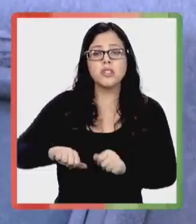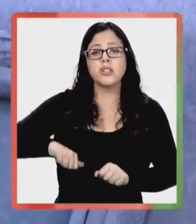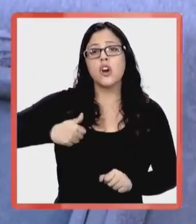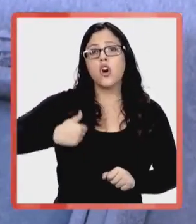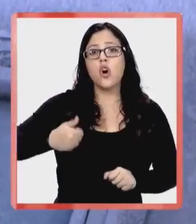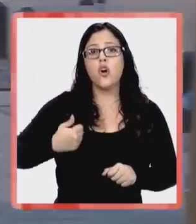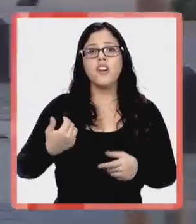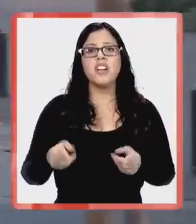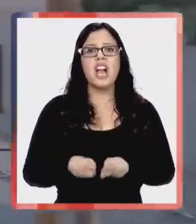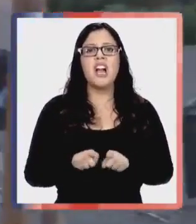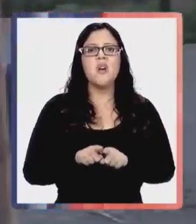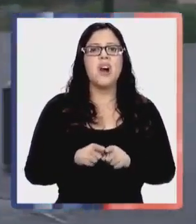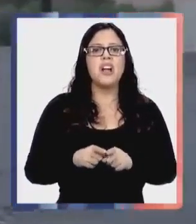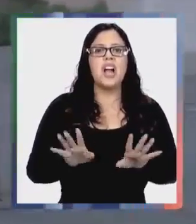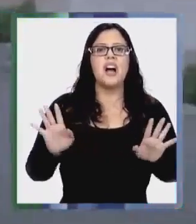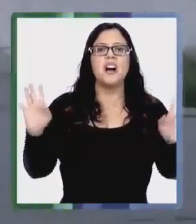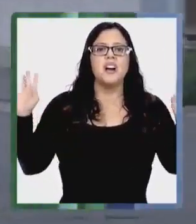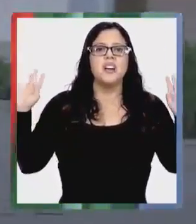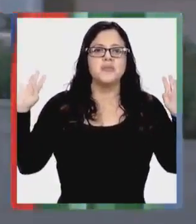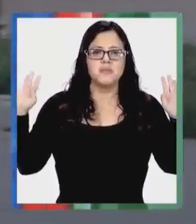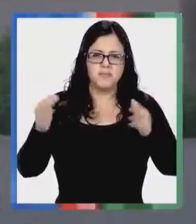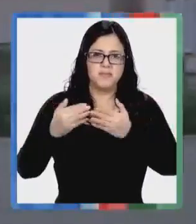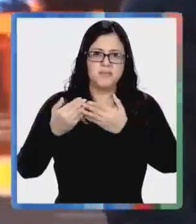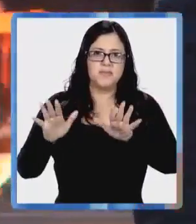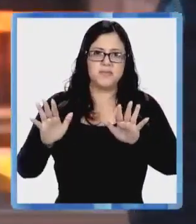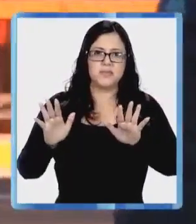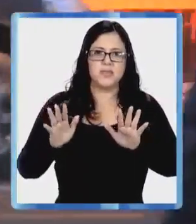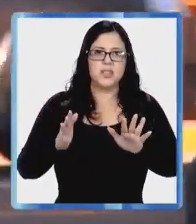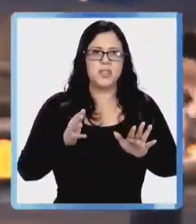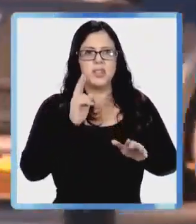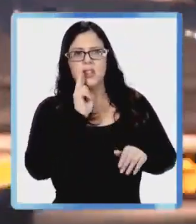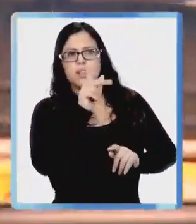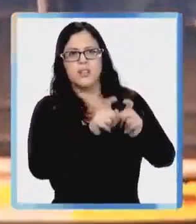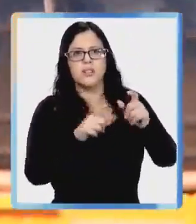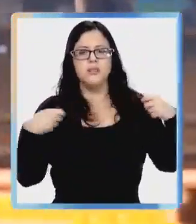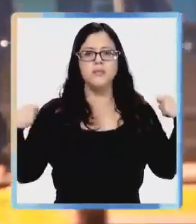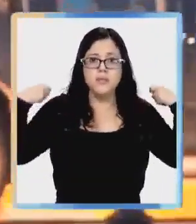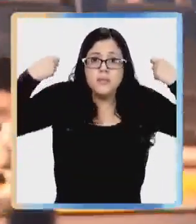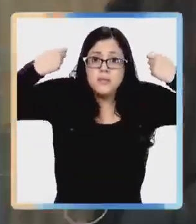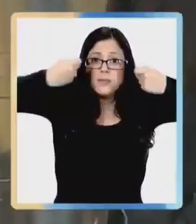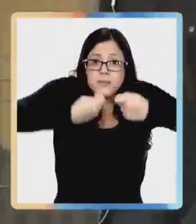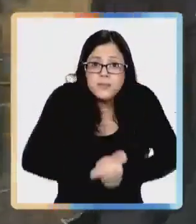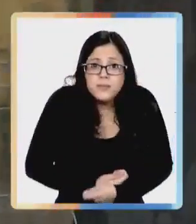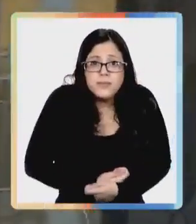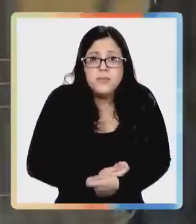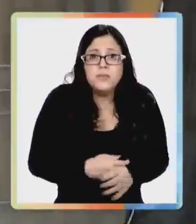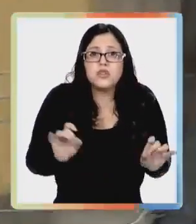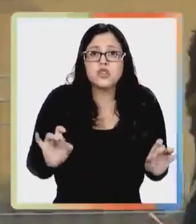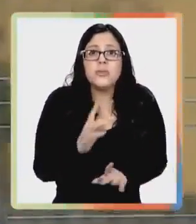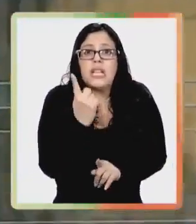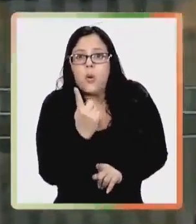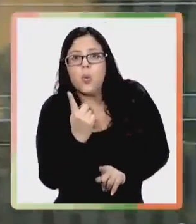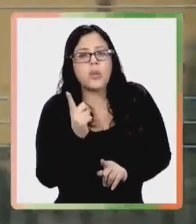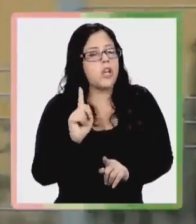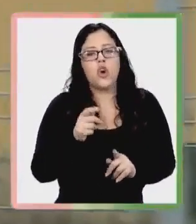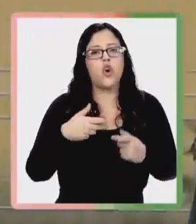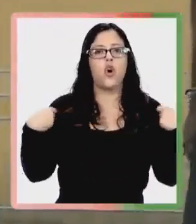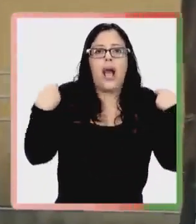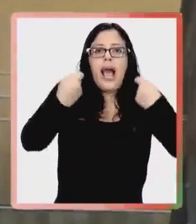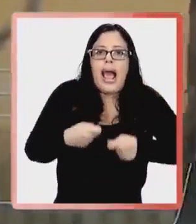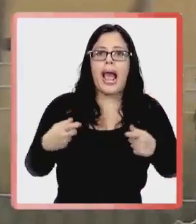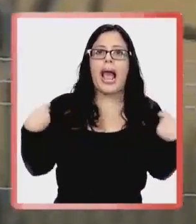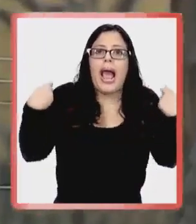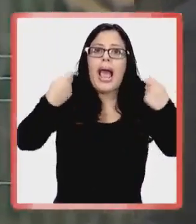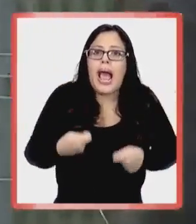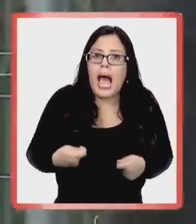joven, anda con la camiseta manga corto y encima un oso o un tremendo abrigo. Entonces, no hay términos medios. Ojalá en capas para que se